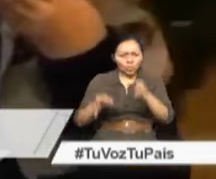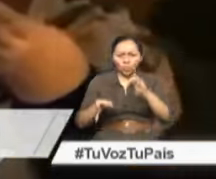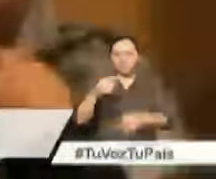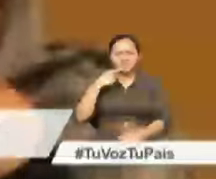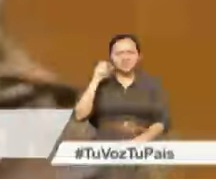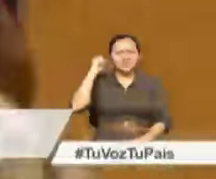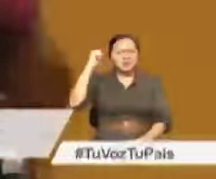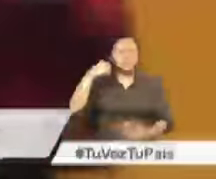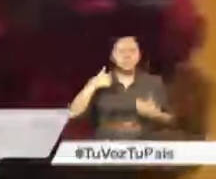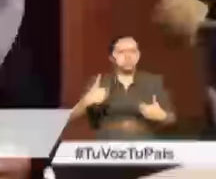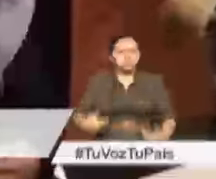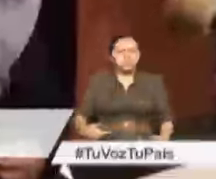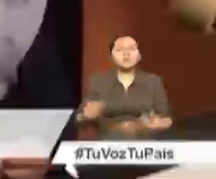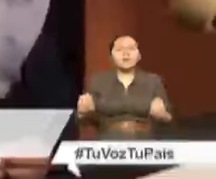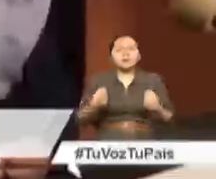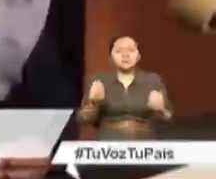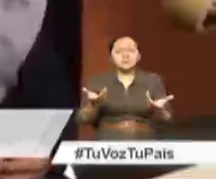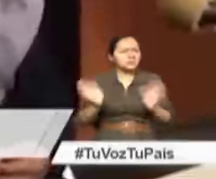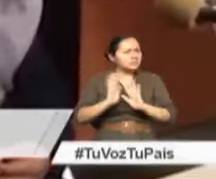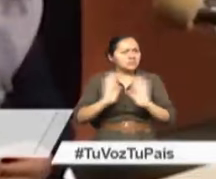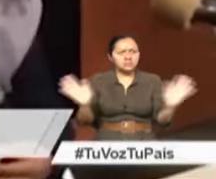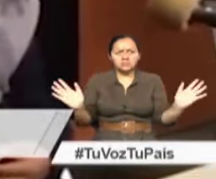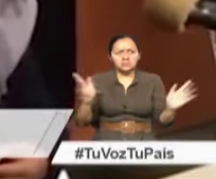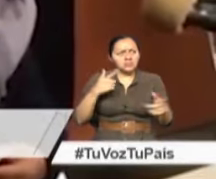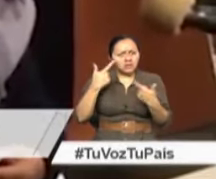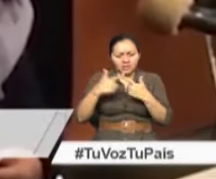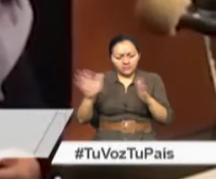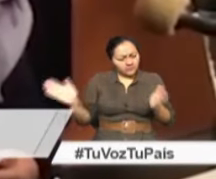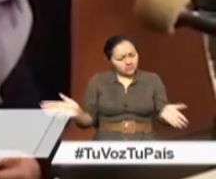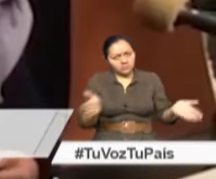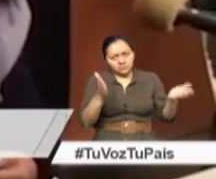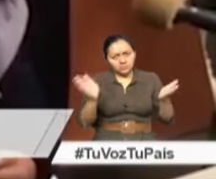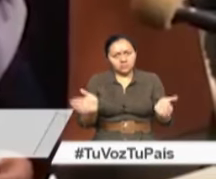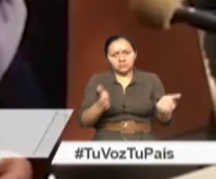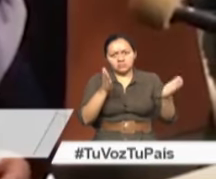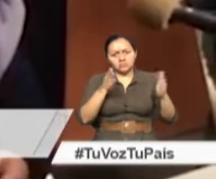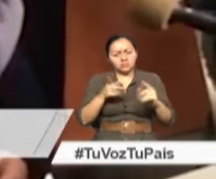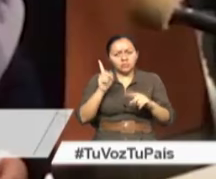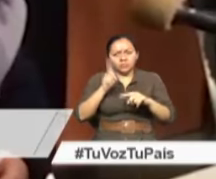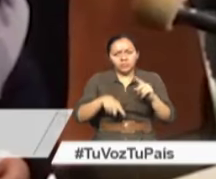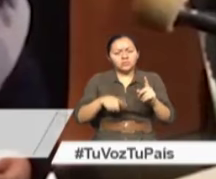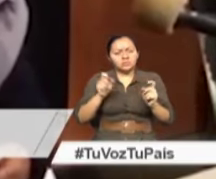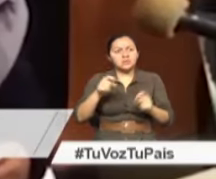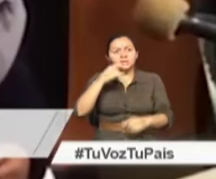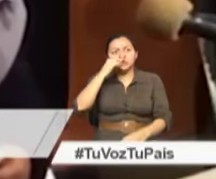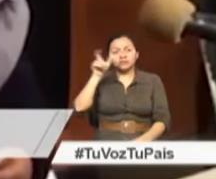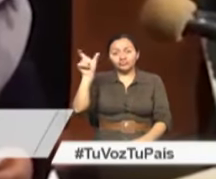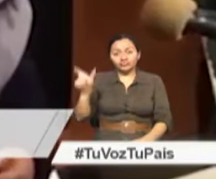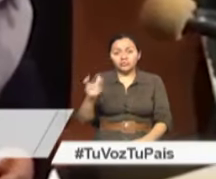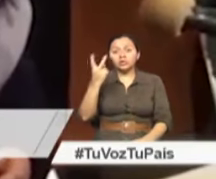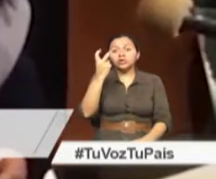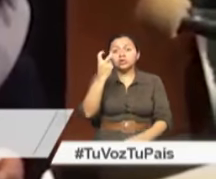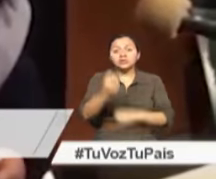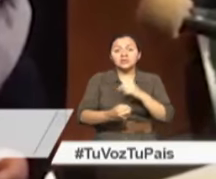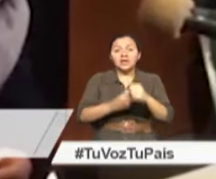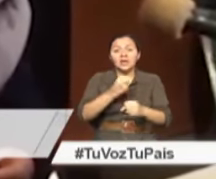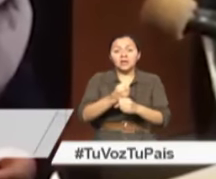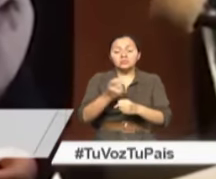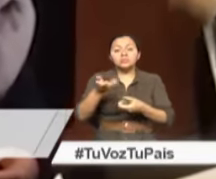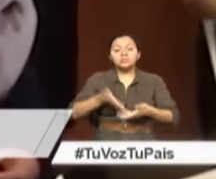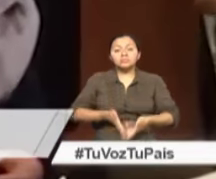irreparable las consecuencias del veto para los inmigrantes a quienes se bloqueaba el acceso al país. Entre ellos esta niña de 12 años de origen